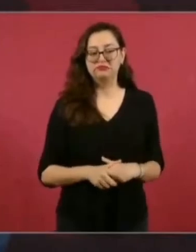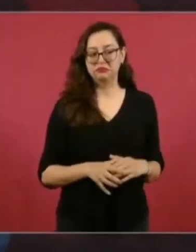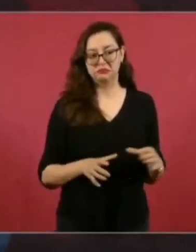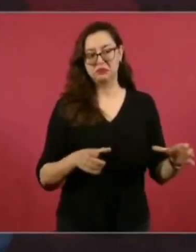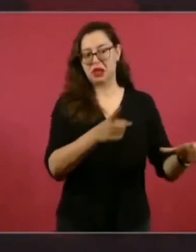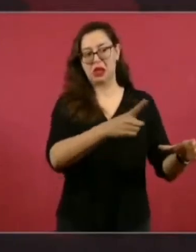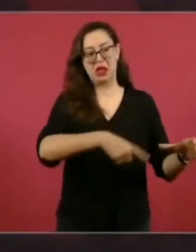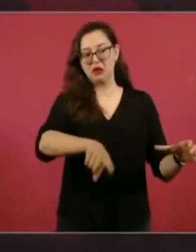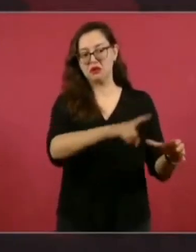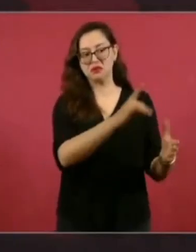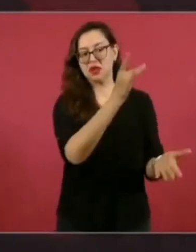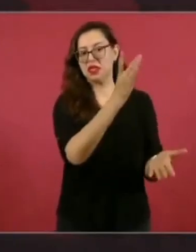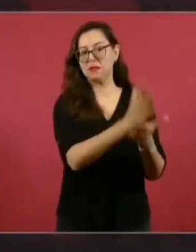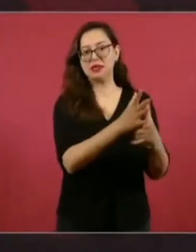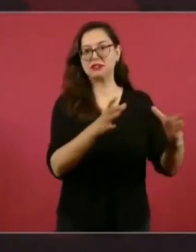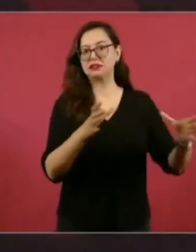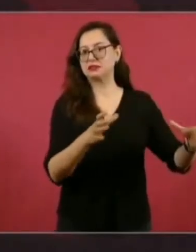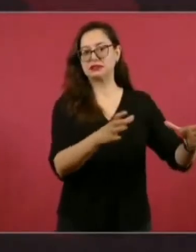Es